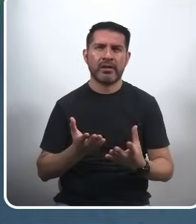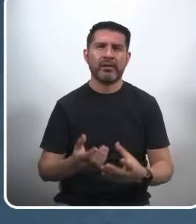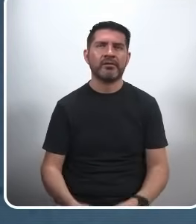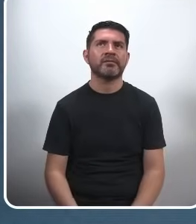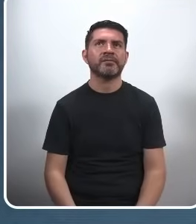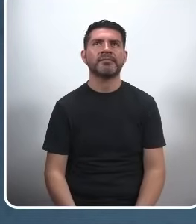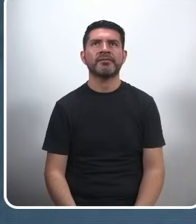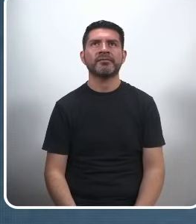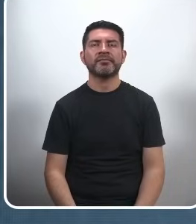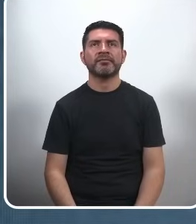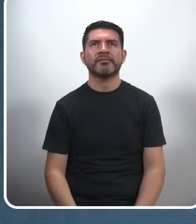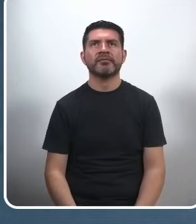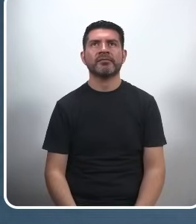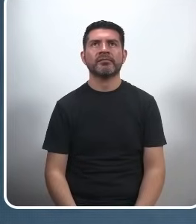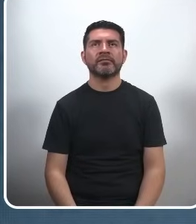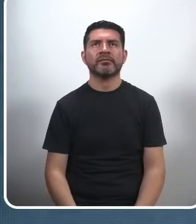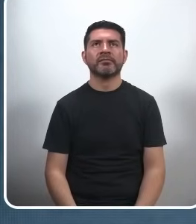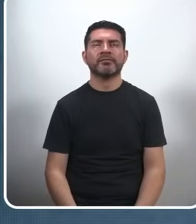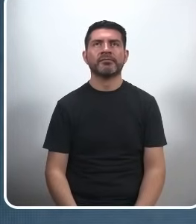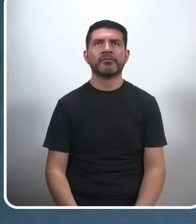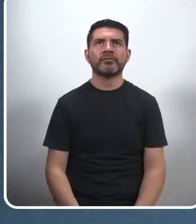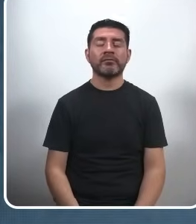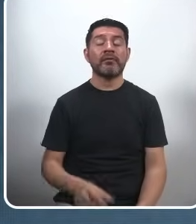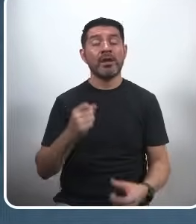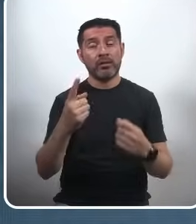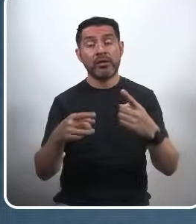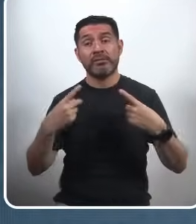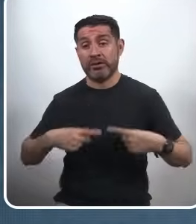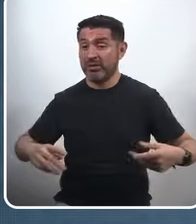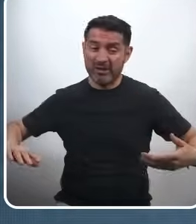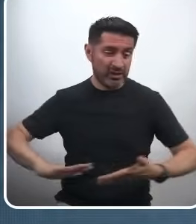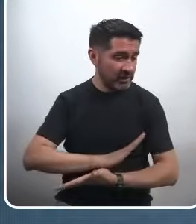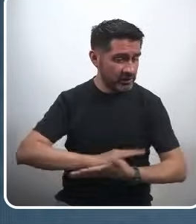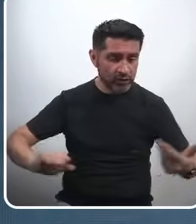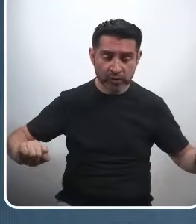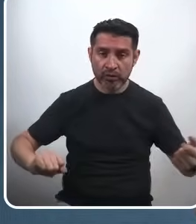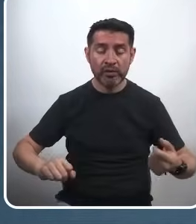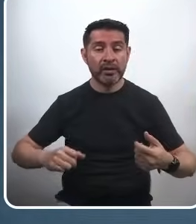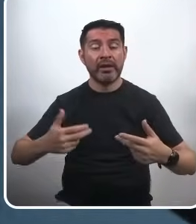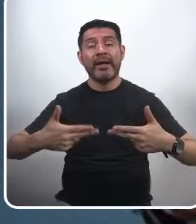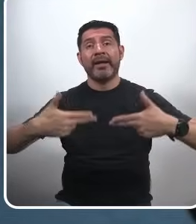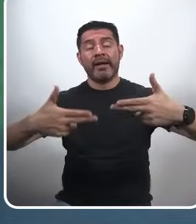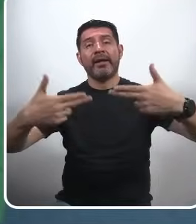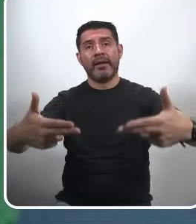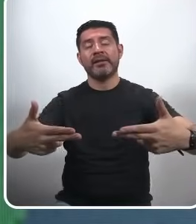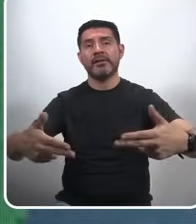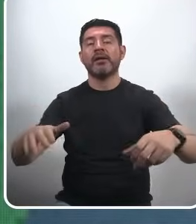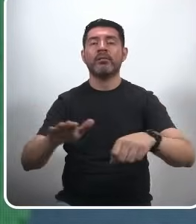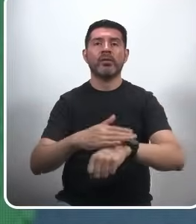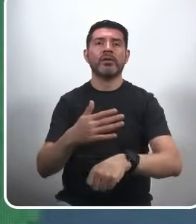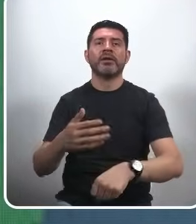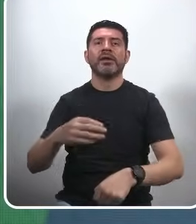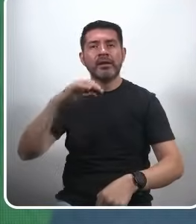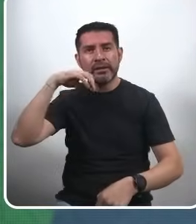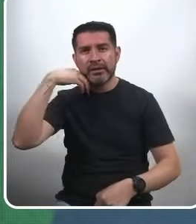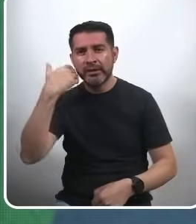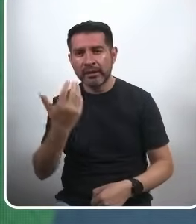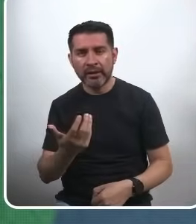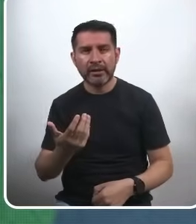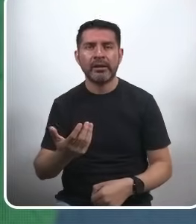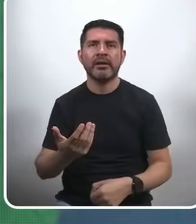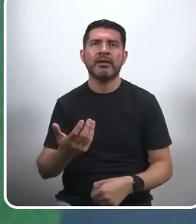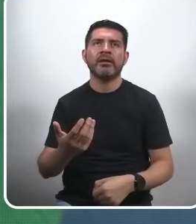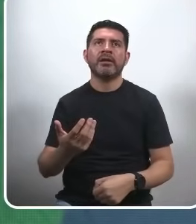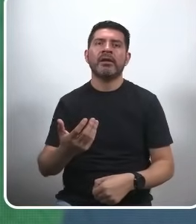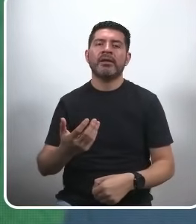Muchos destruyen herencias que Dios tiene para ellos porque quieren gratificar cosas pasajeras. Eso es